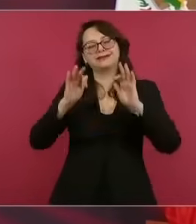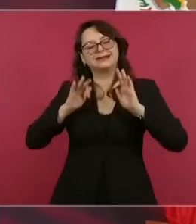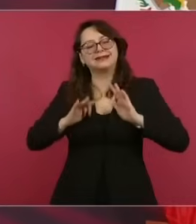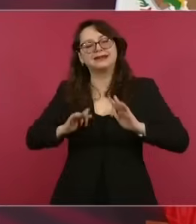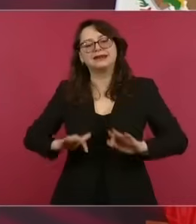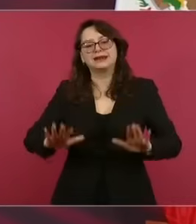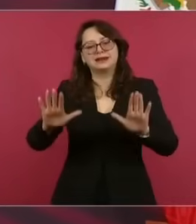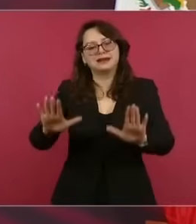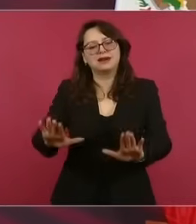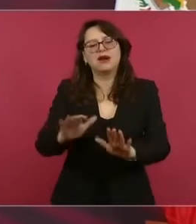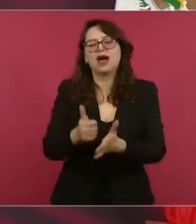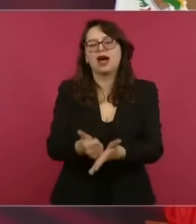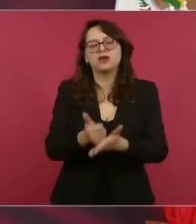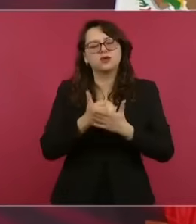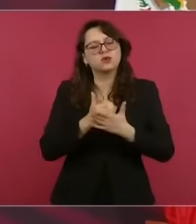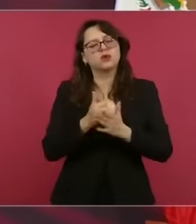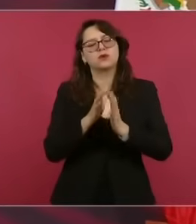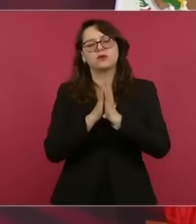que